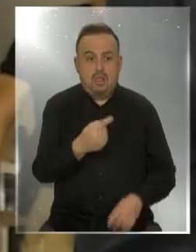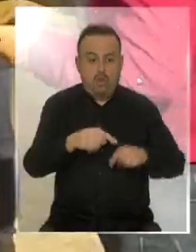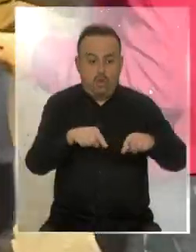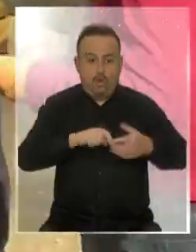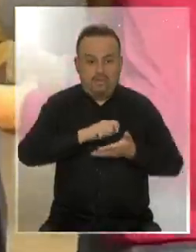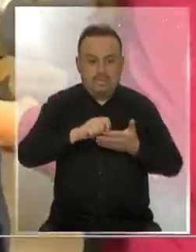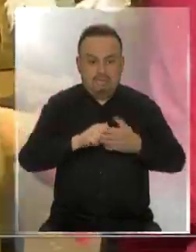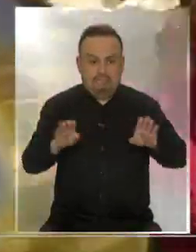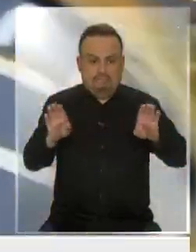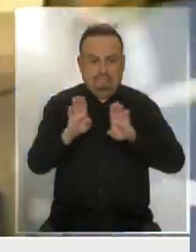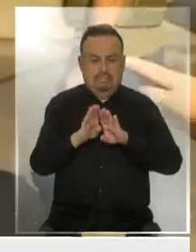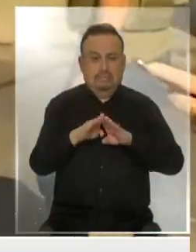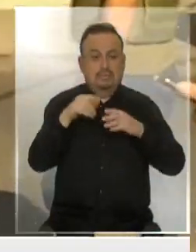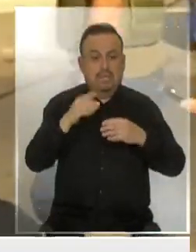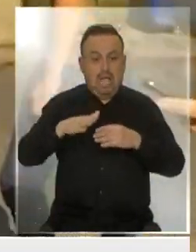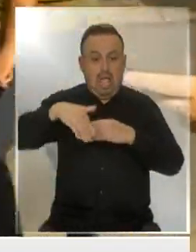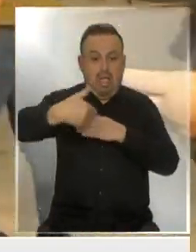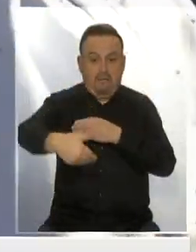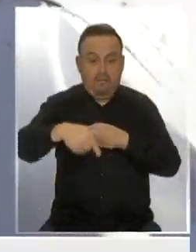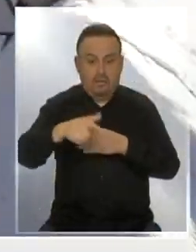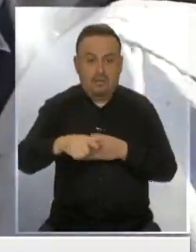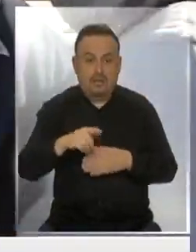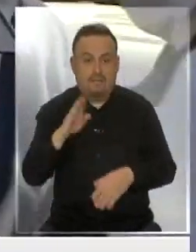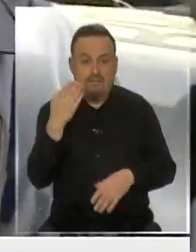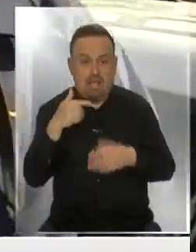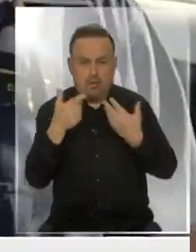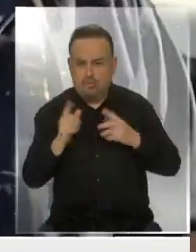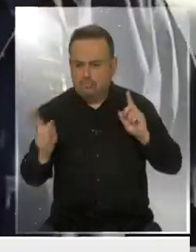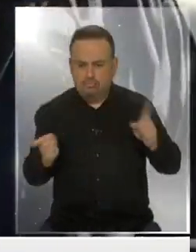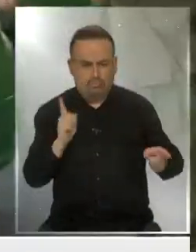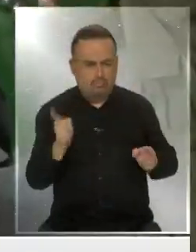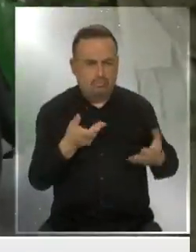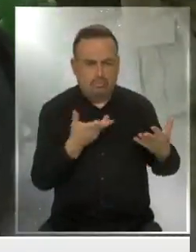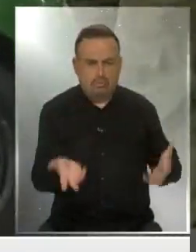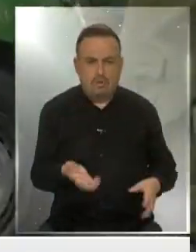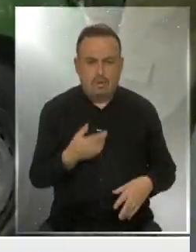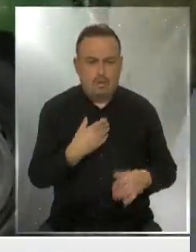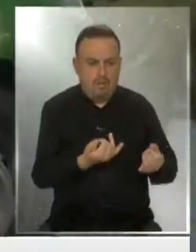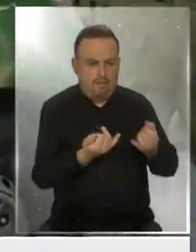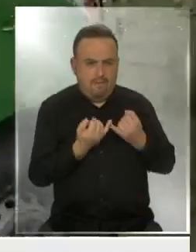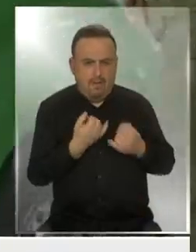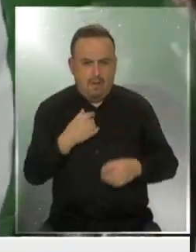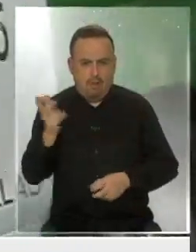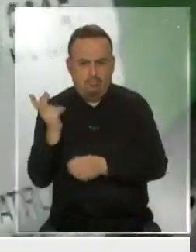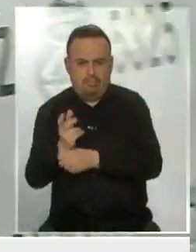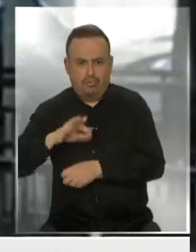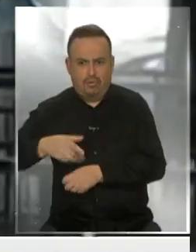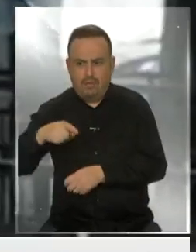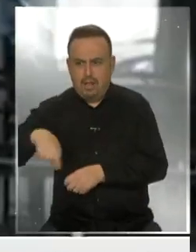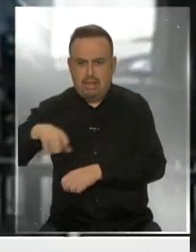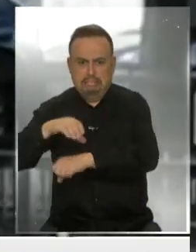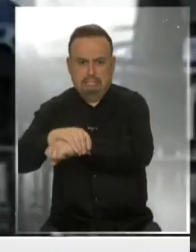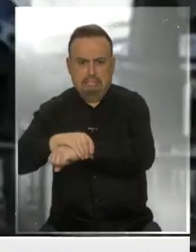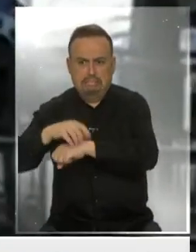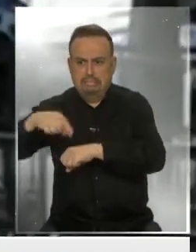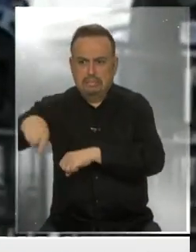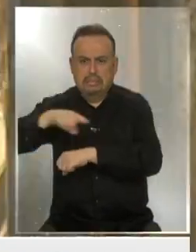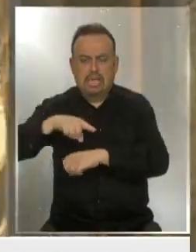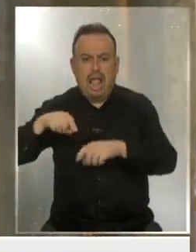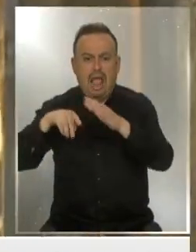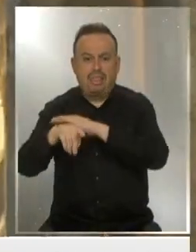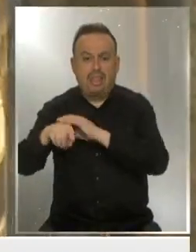oficinas sin embargo en las afueras de la sucursal se activaba todo un operativo ante la información de un robo con rehenes ambas policías